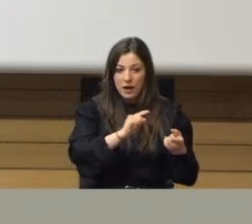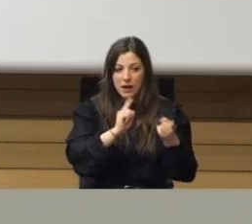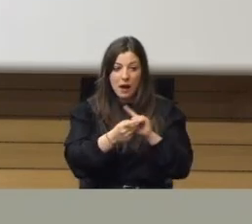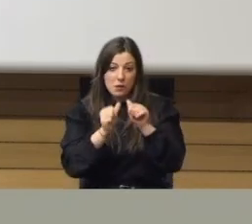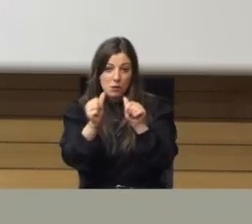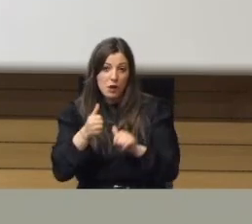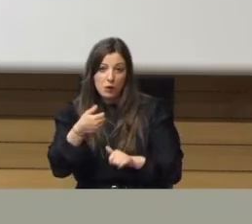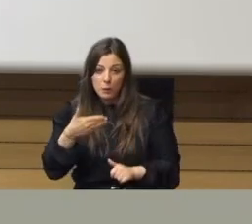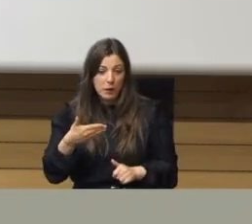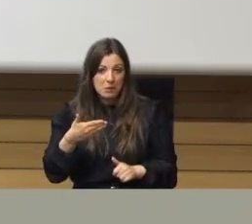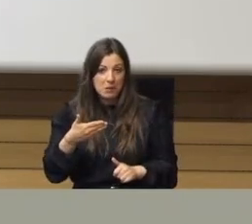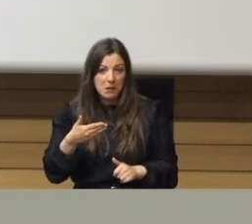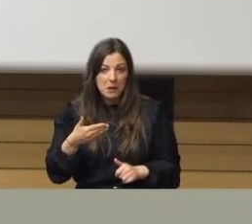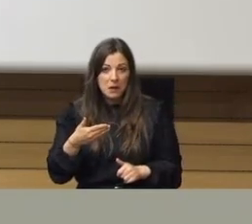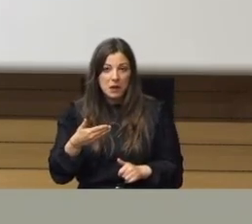y dejaban de consumir.